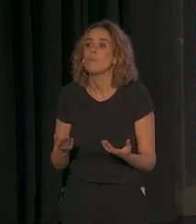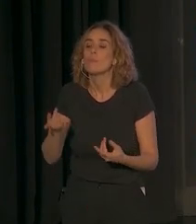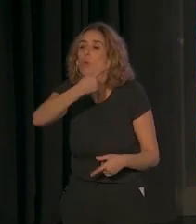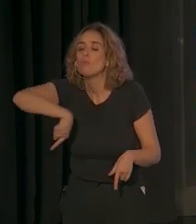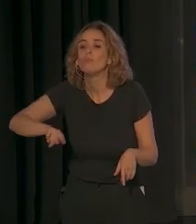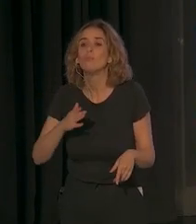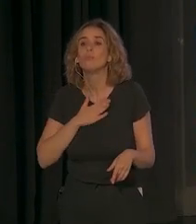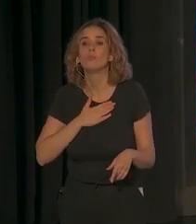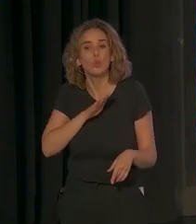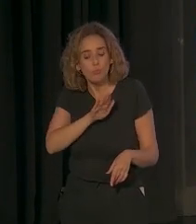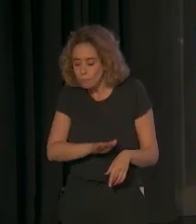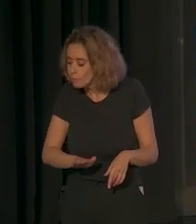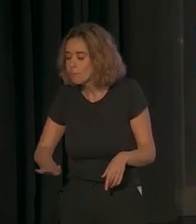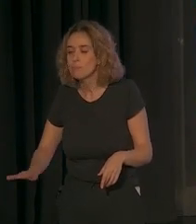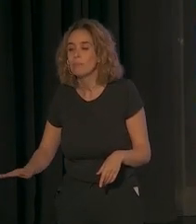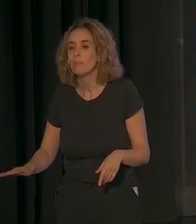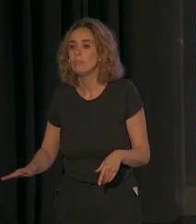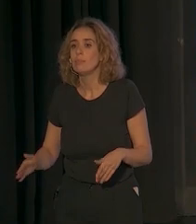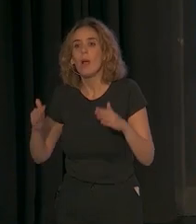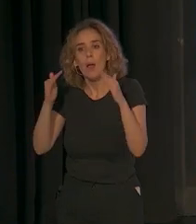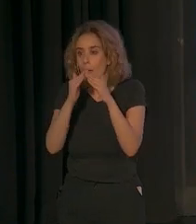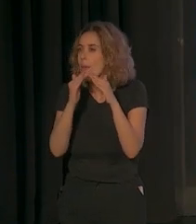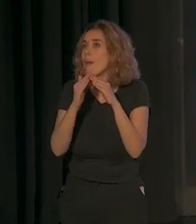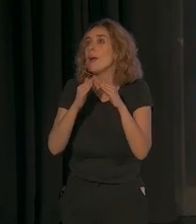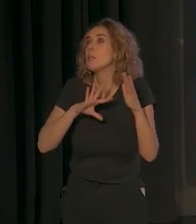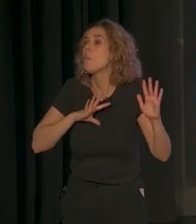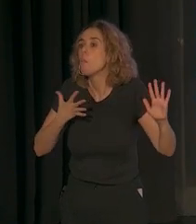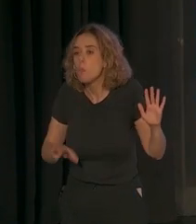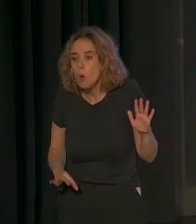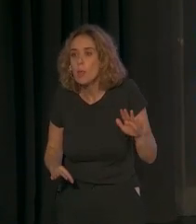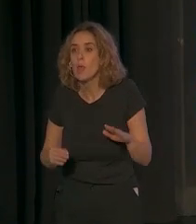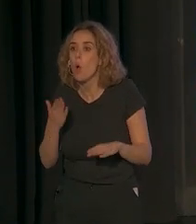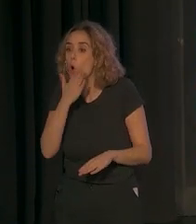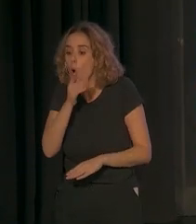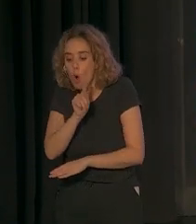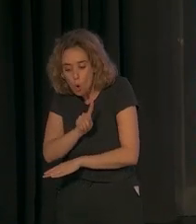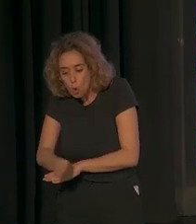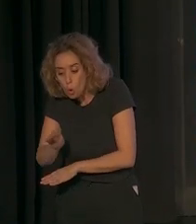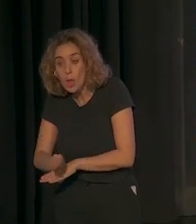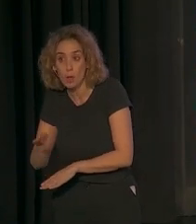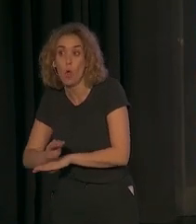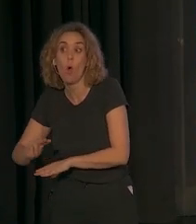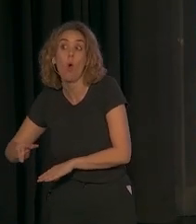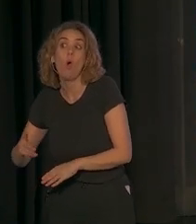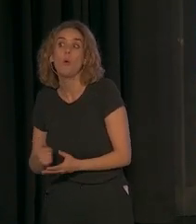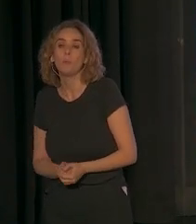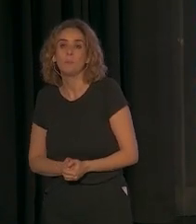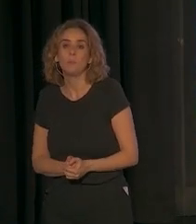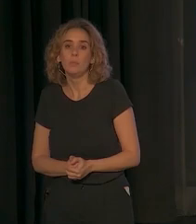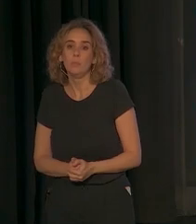nuestros niños suelen estar, bueno, en casa a lo mejor, o en la guardería, o en preescolar.